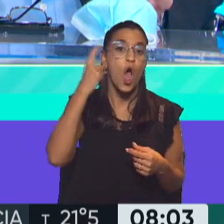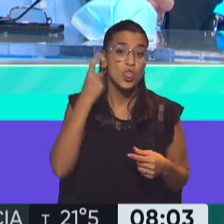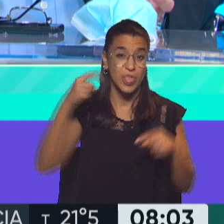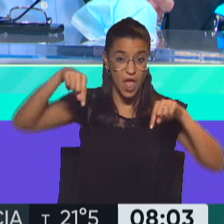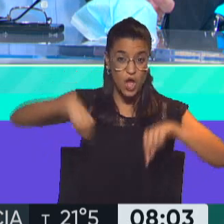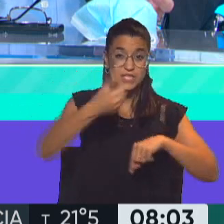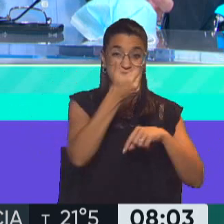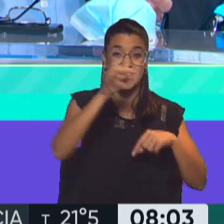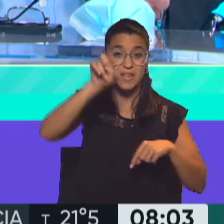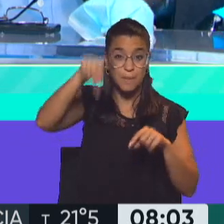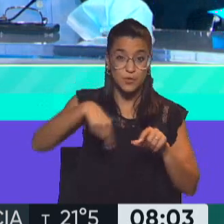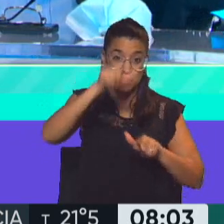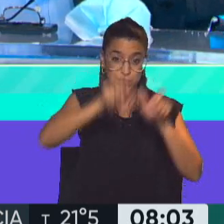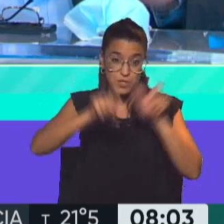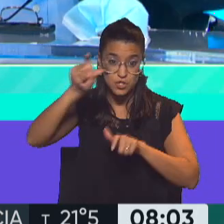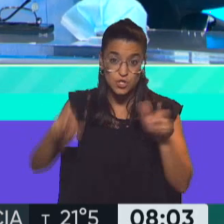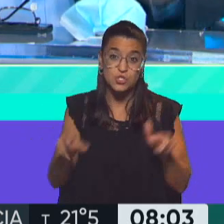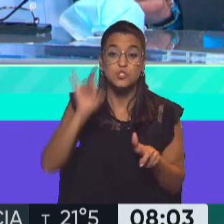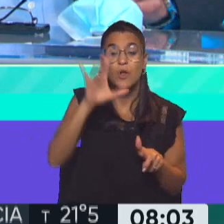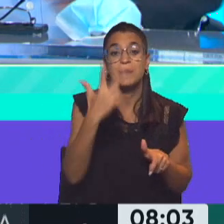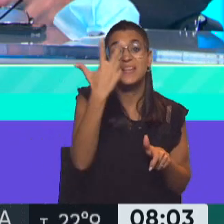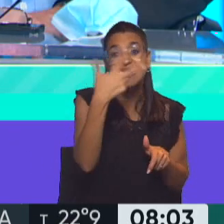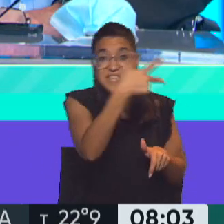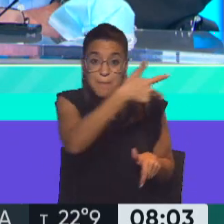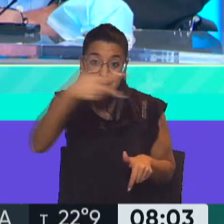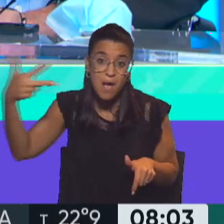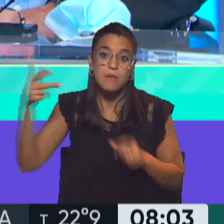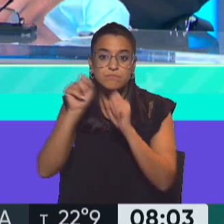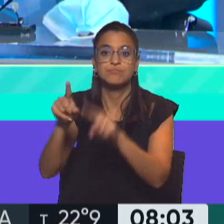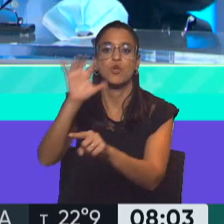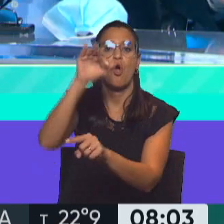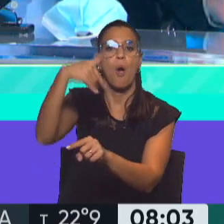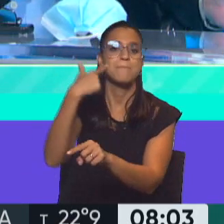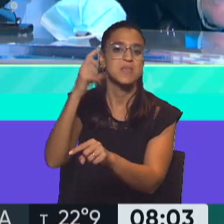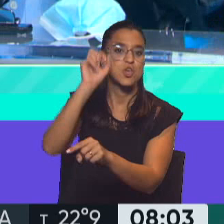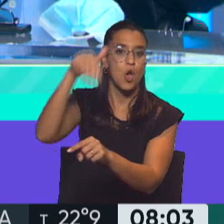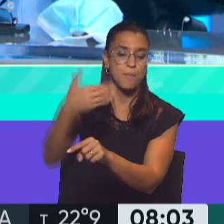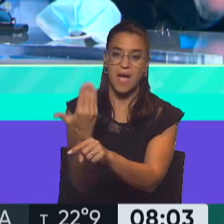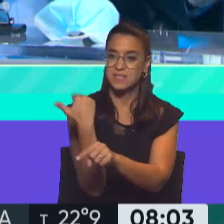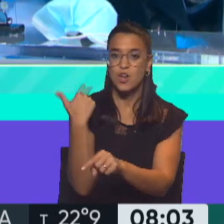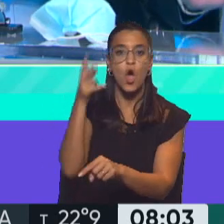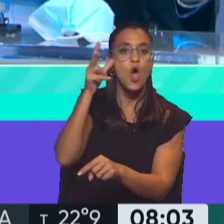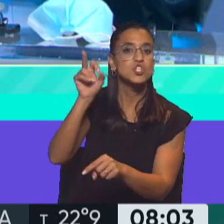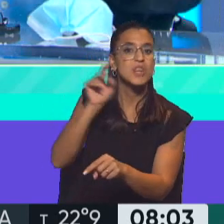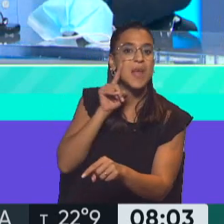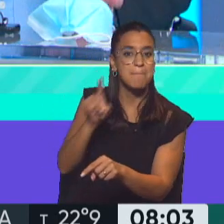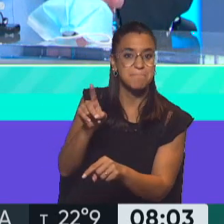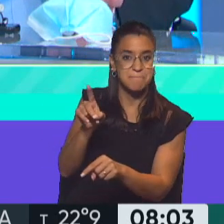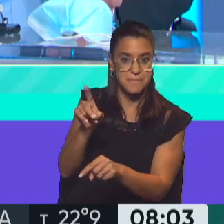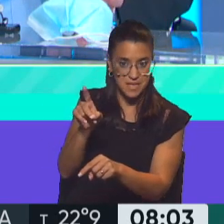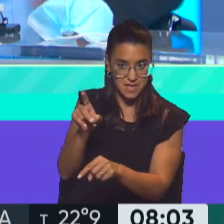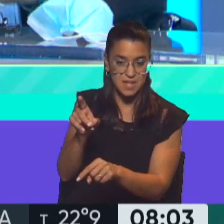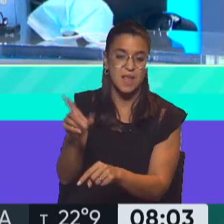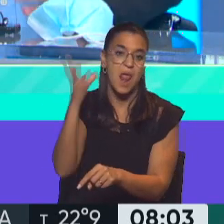del 60% de los casos en solo 3 semanas corresponden a Omicron y que ayer tuvo 80.000 casos